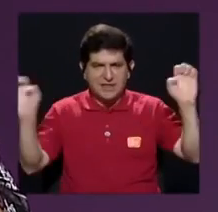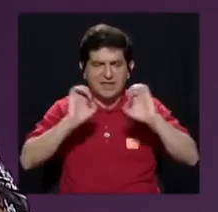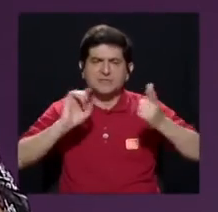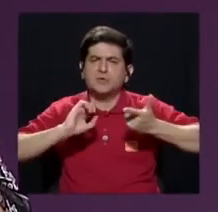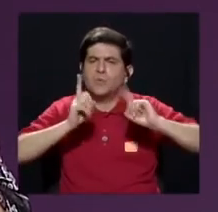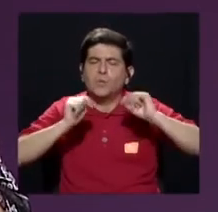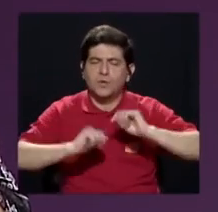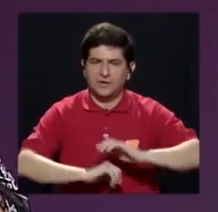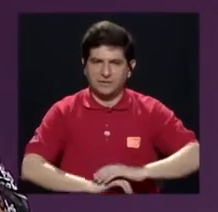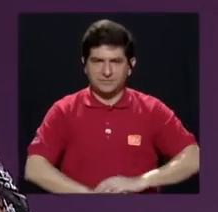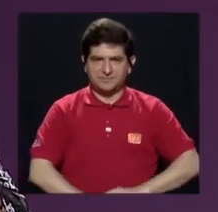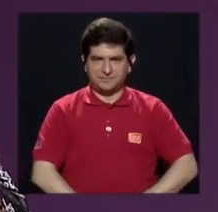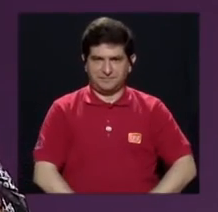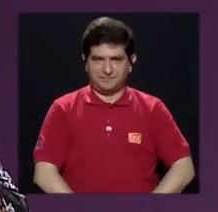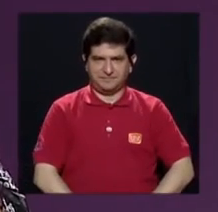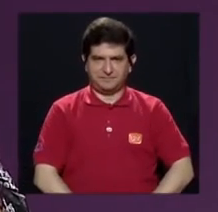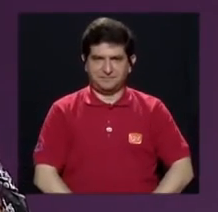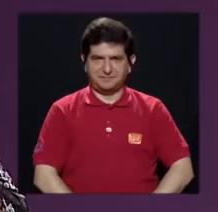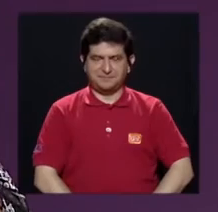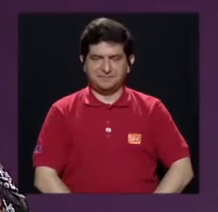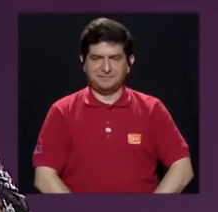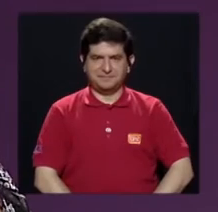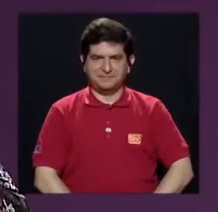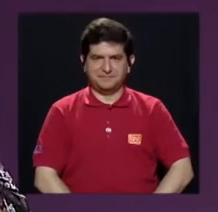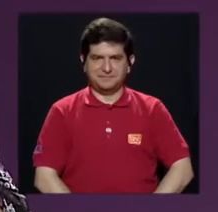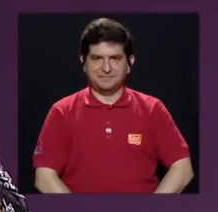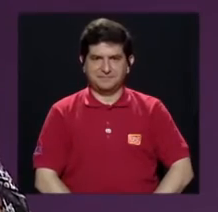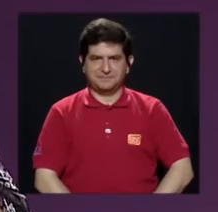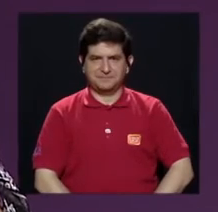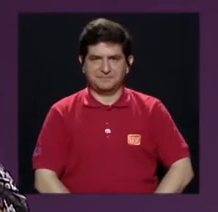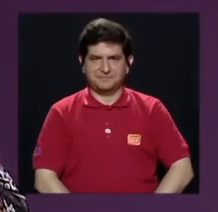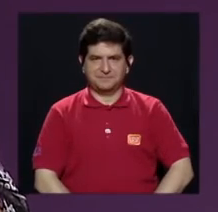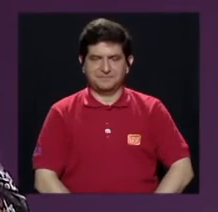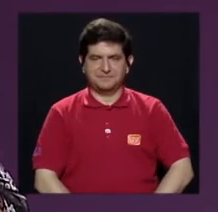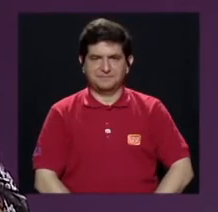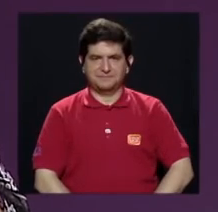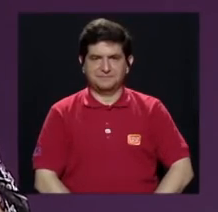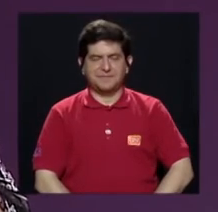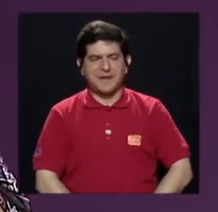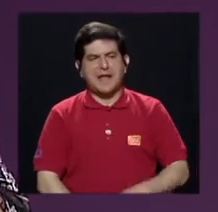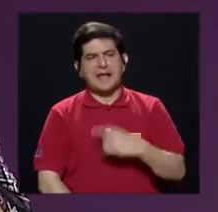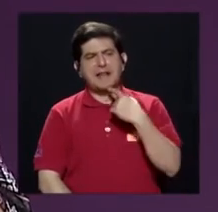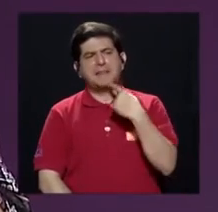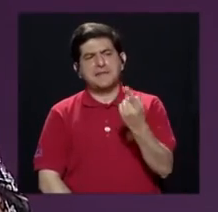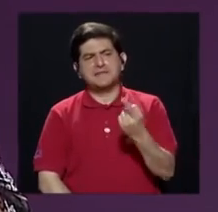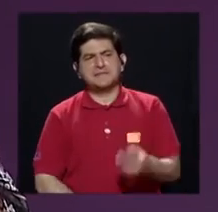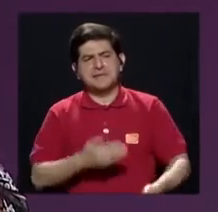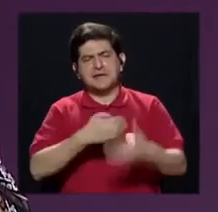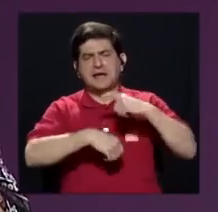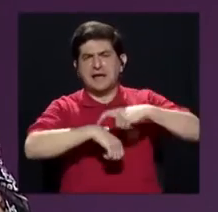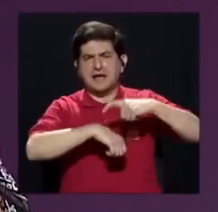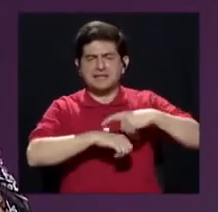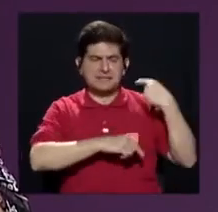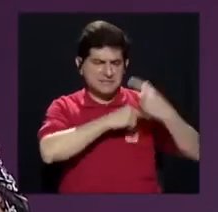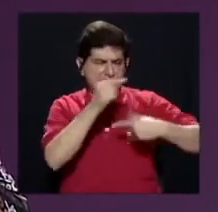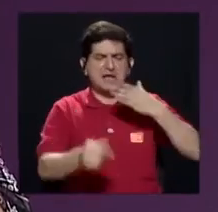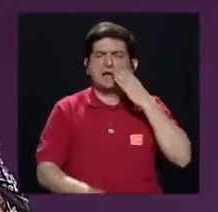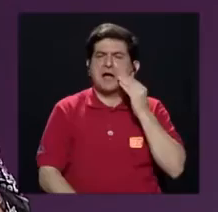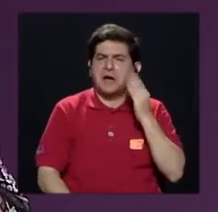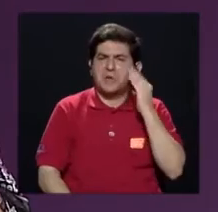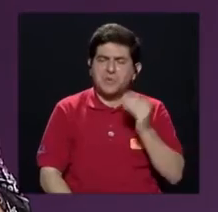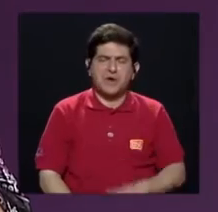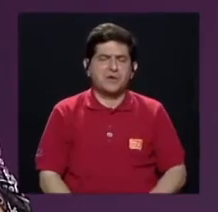Sí, digamos que hasta hace poco, la generación de nuestros